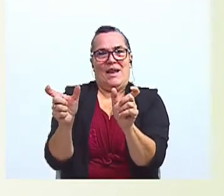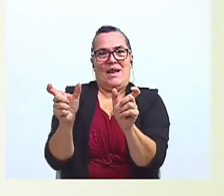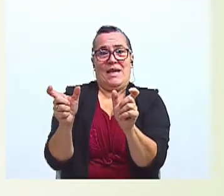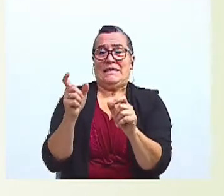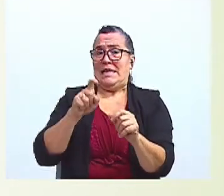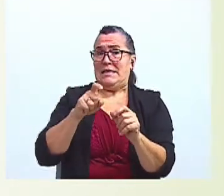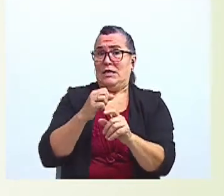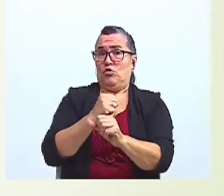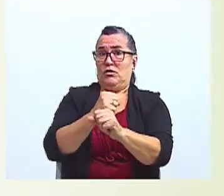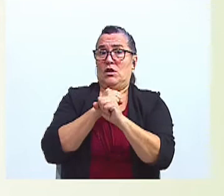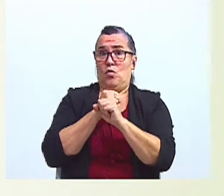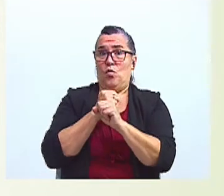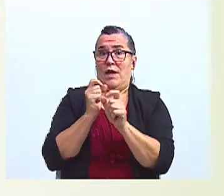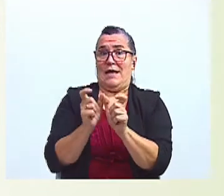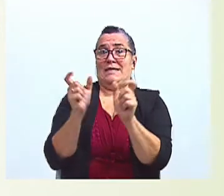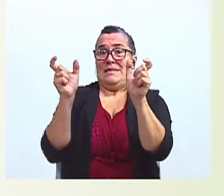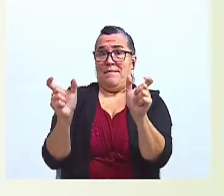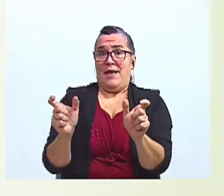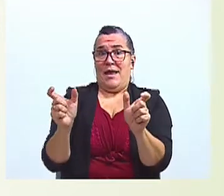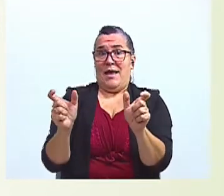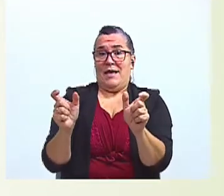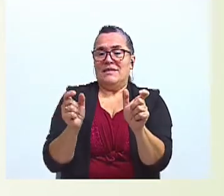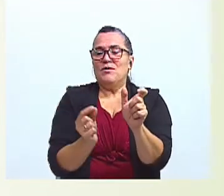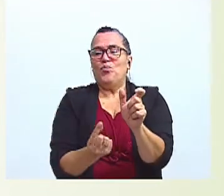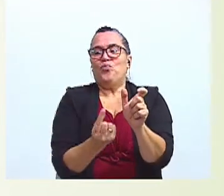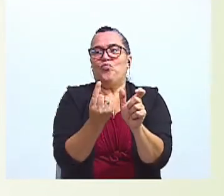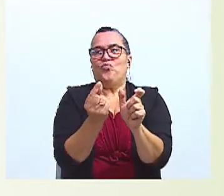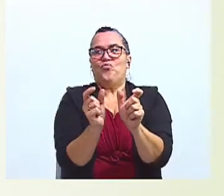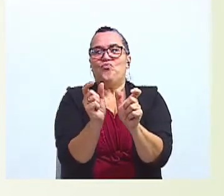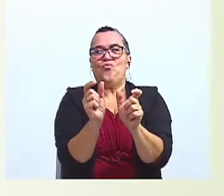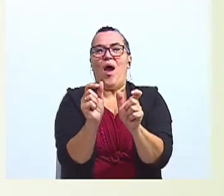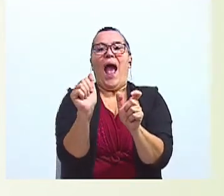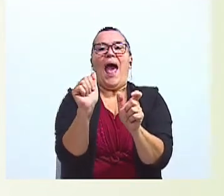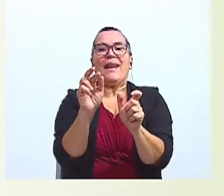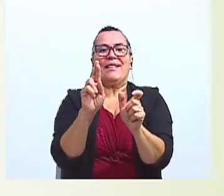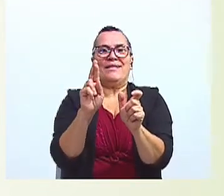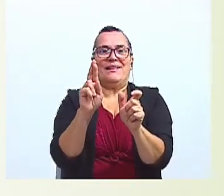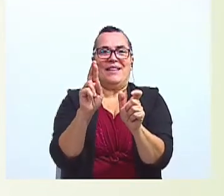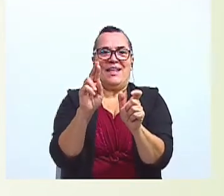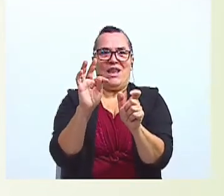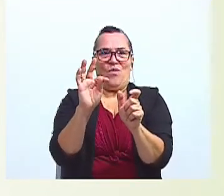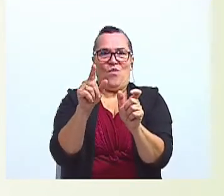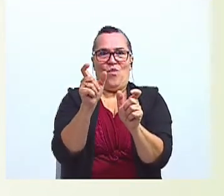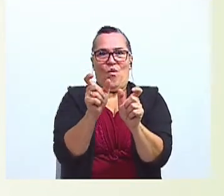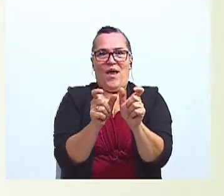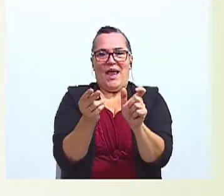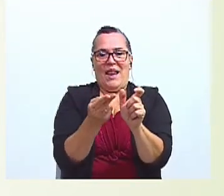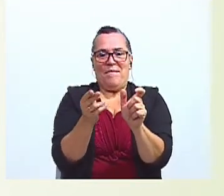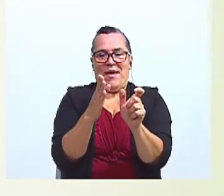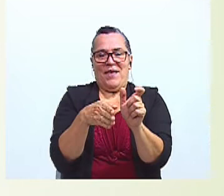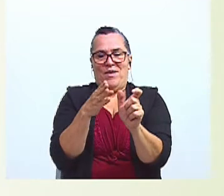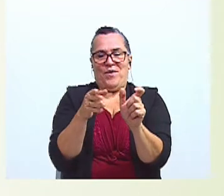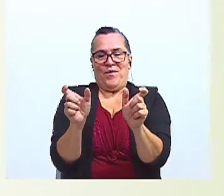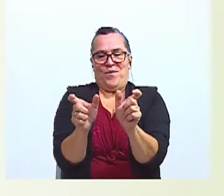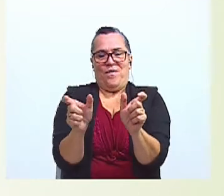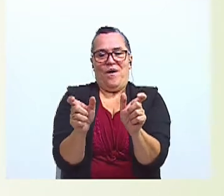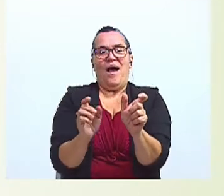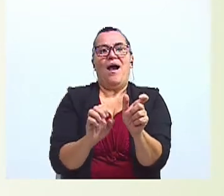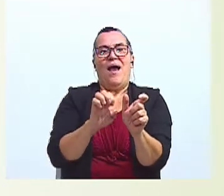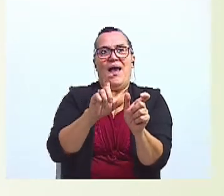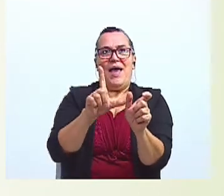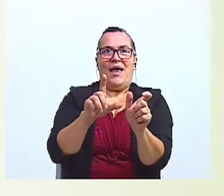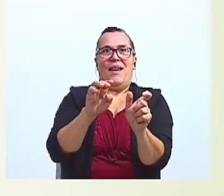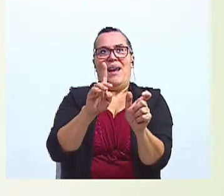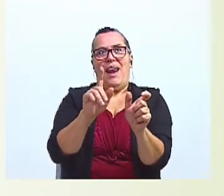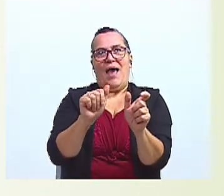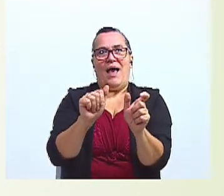las palabras van separadas, puedo incluir el artículo en el medio y así, si tiene